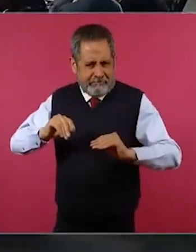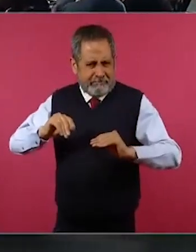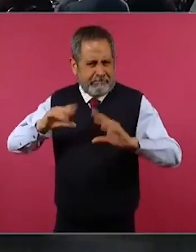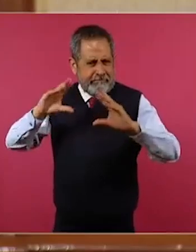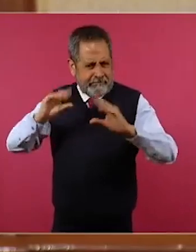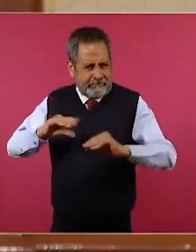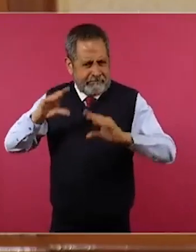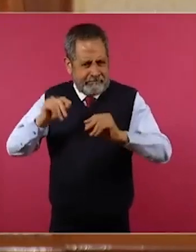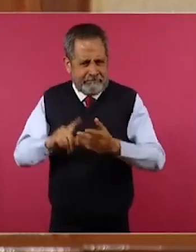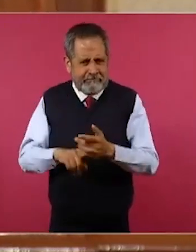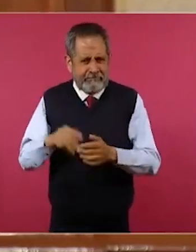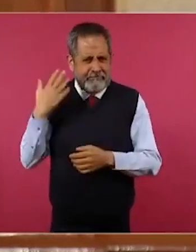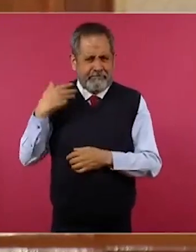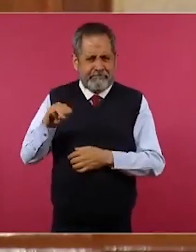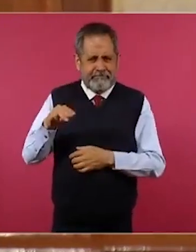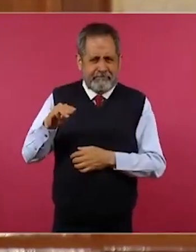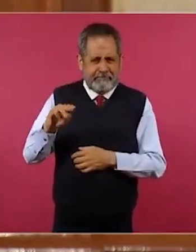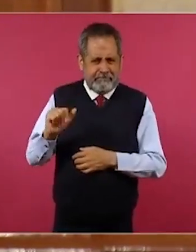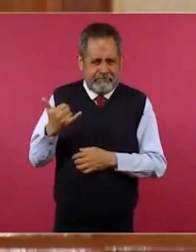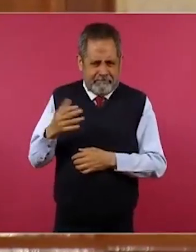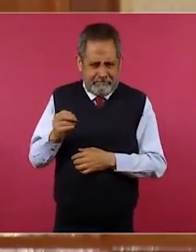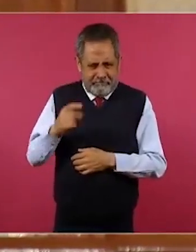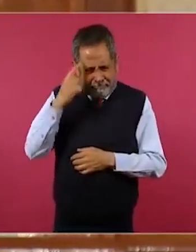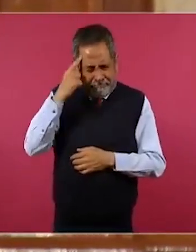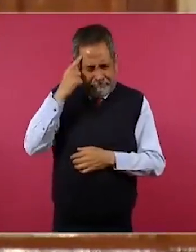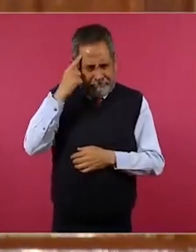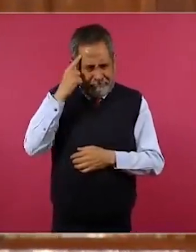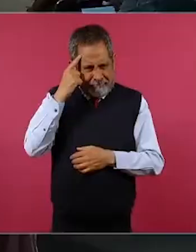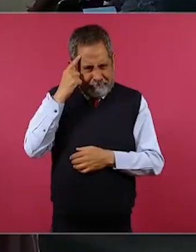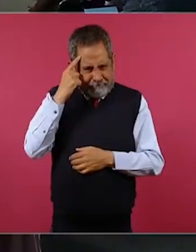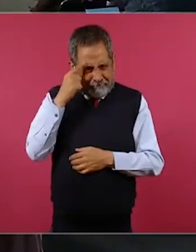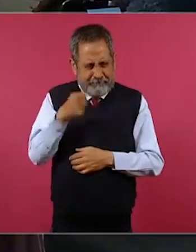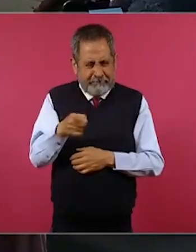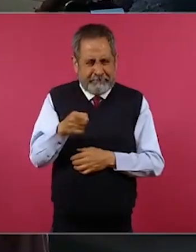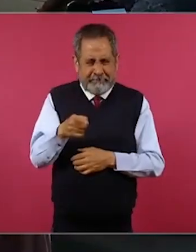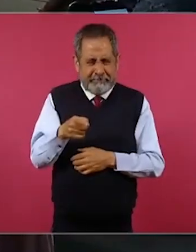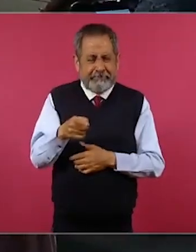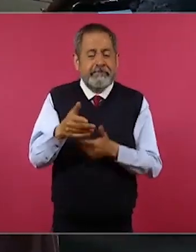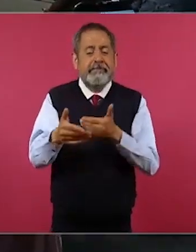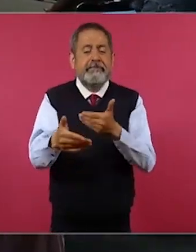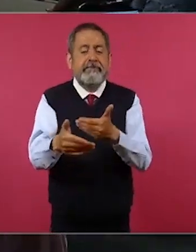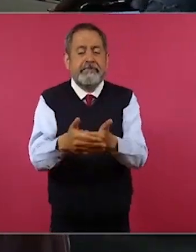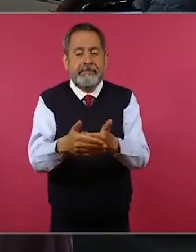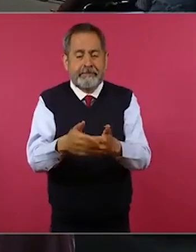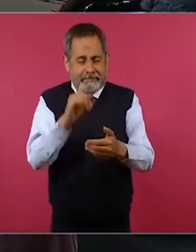mayo, a principios de mayo, en vísperas de la elección.